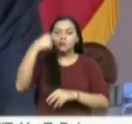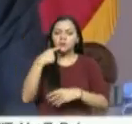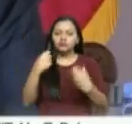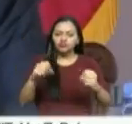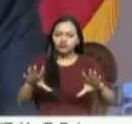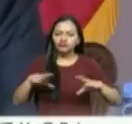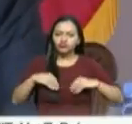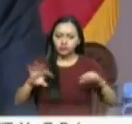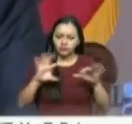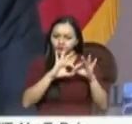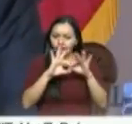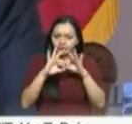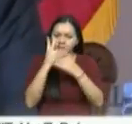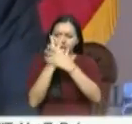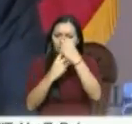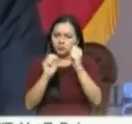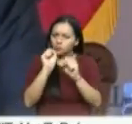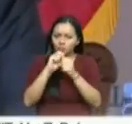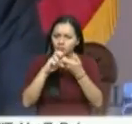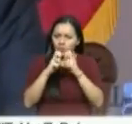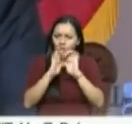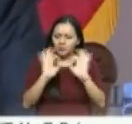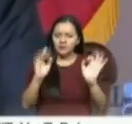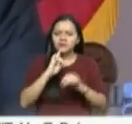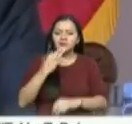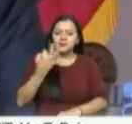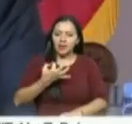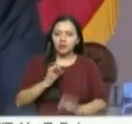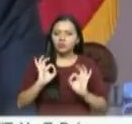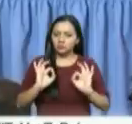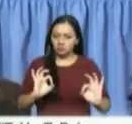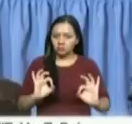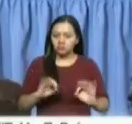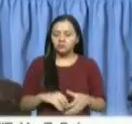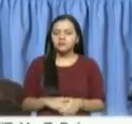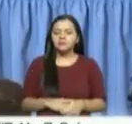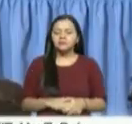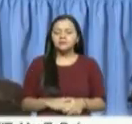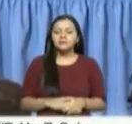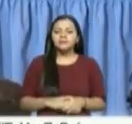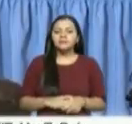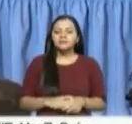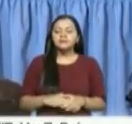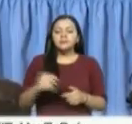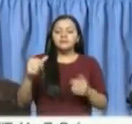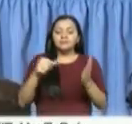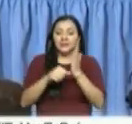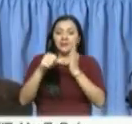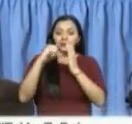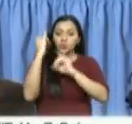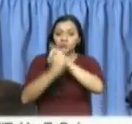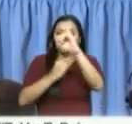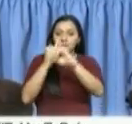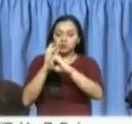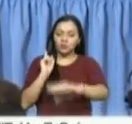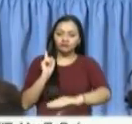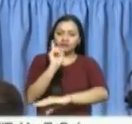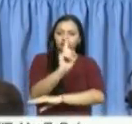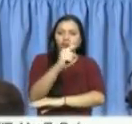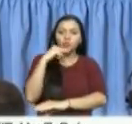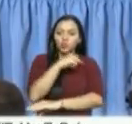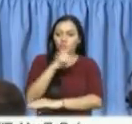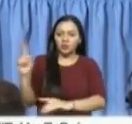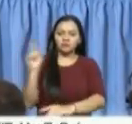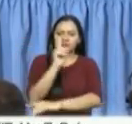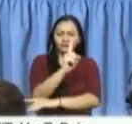construir relaciones mutuamente beneficiosas, serias y pragmáticas. El jefe de la diplomacia rusa visitó Washington en medio de la